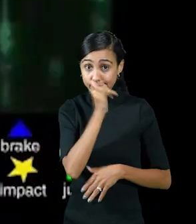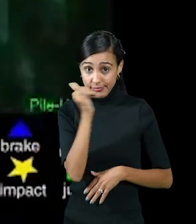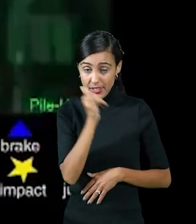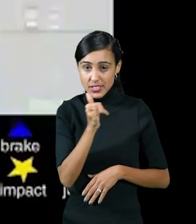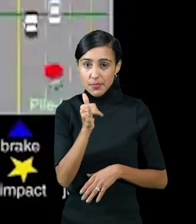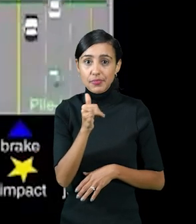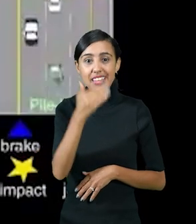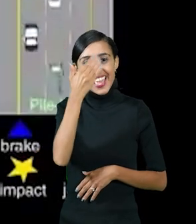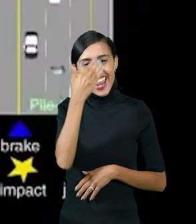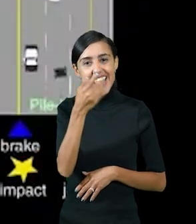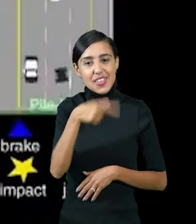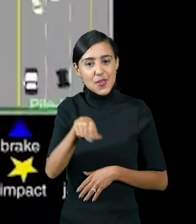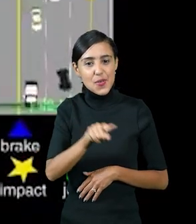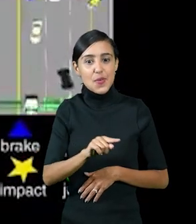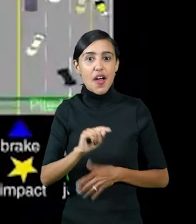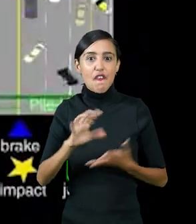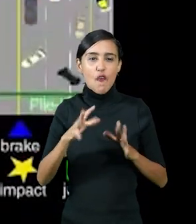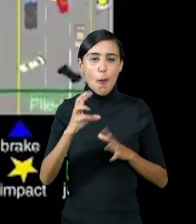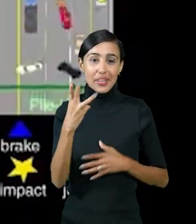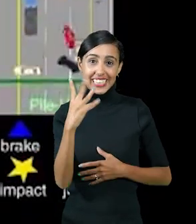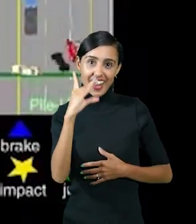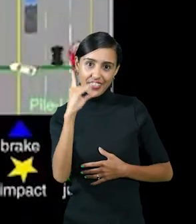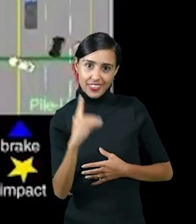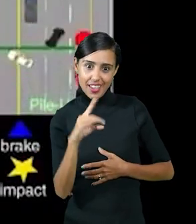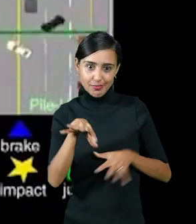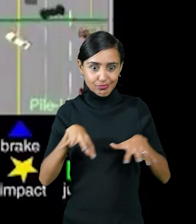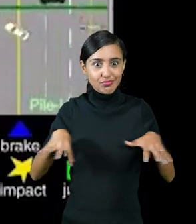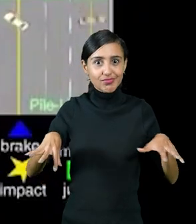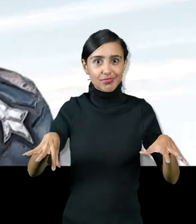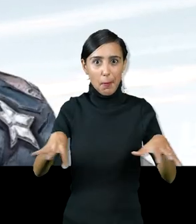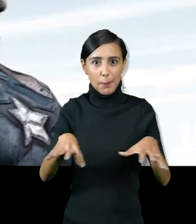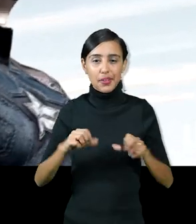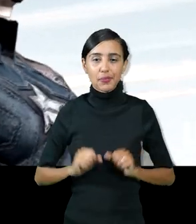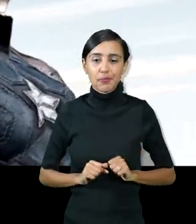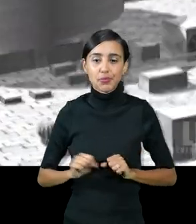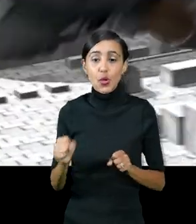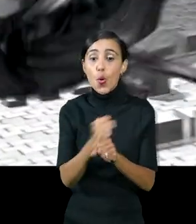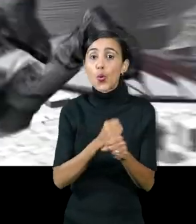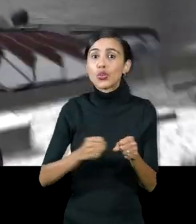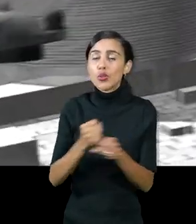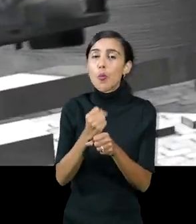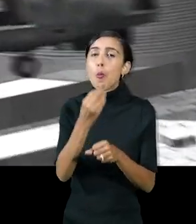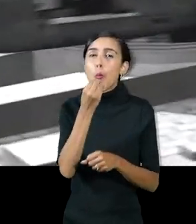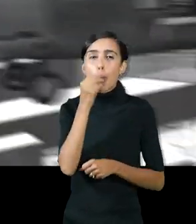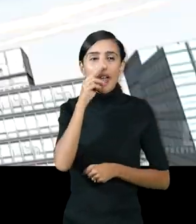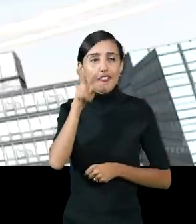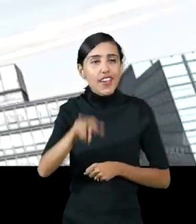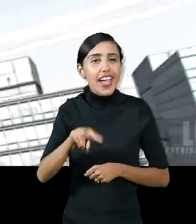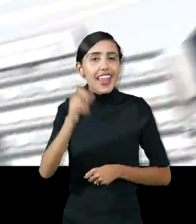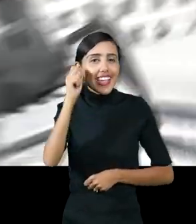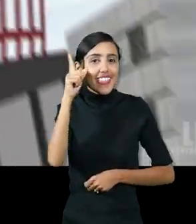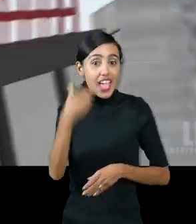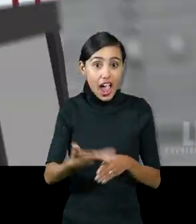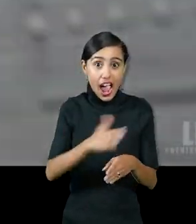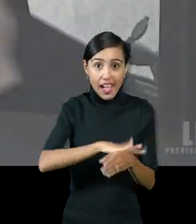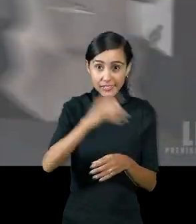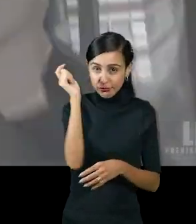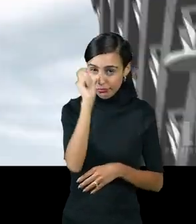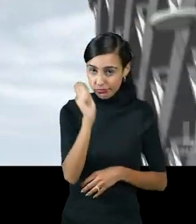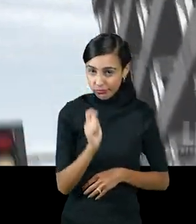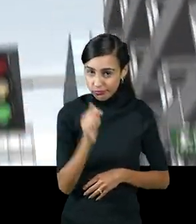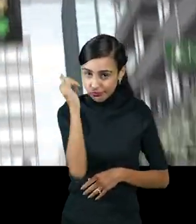una representación tridimensional del plano en cuestión. Su uso permite explorar ideas antes de la